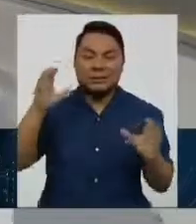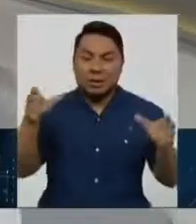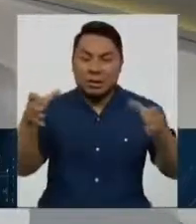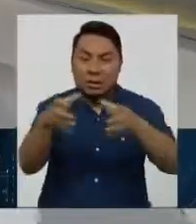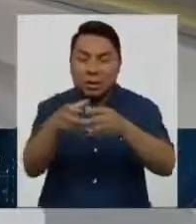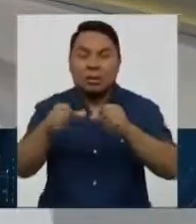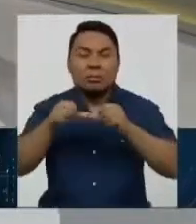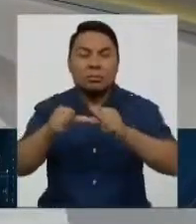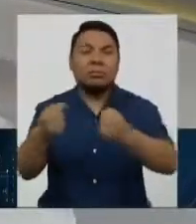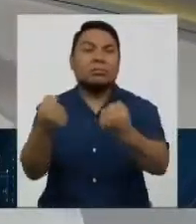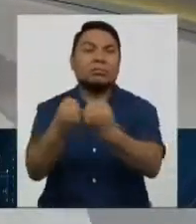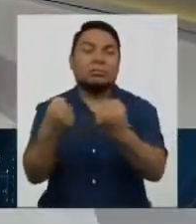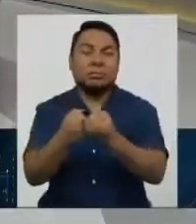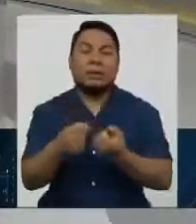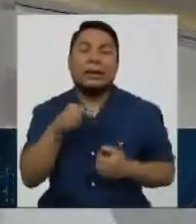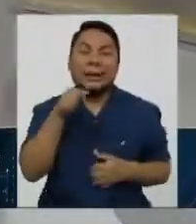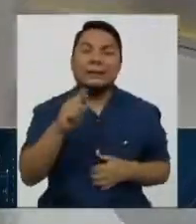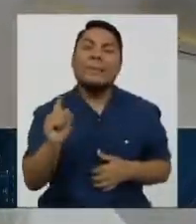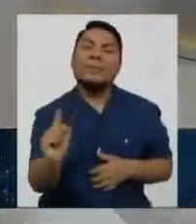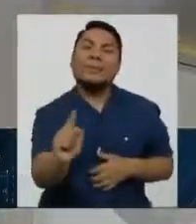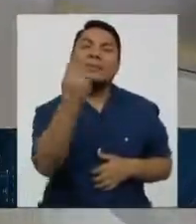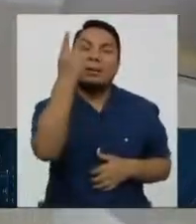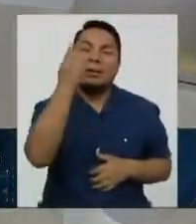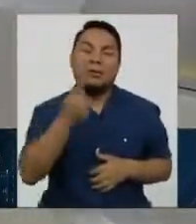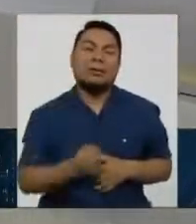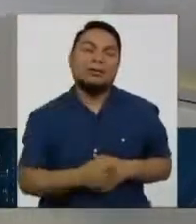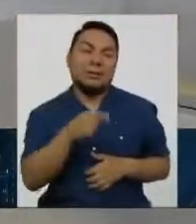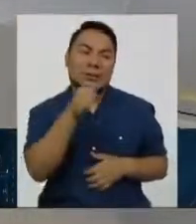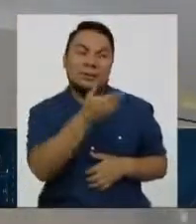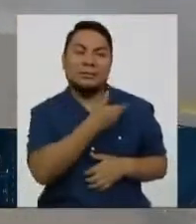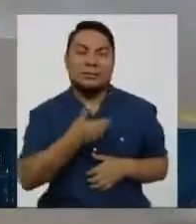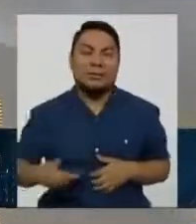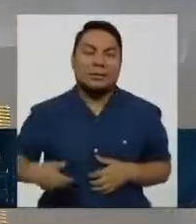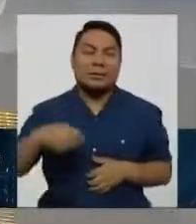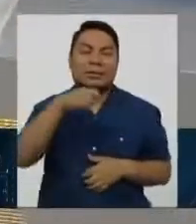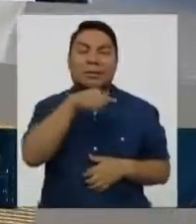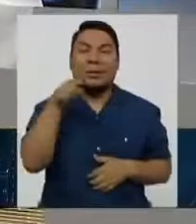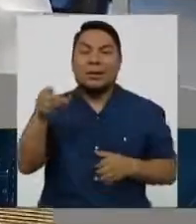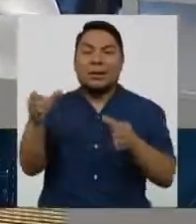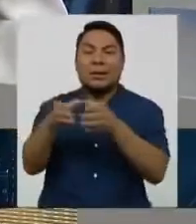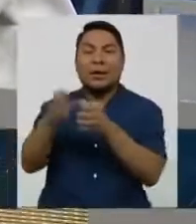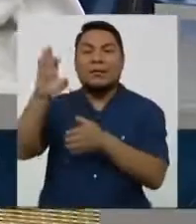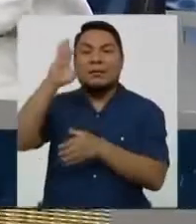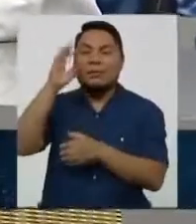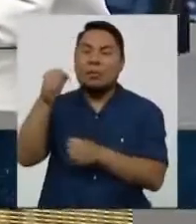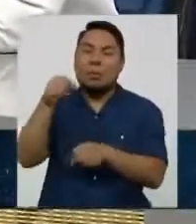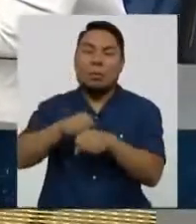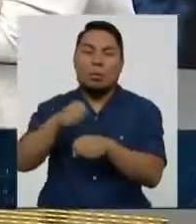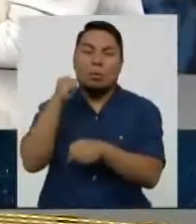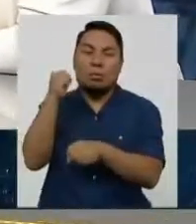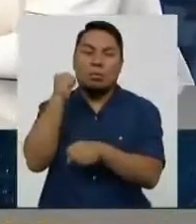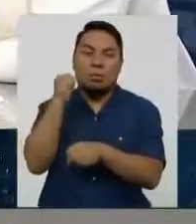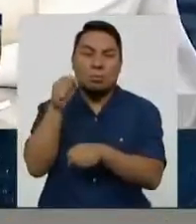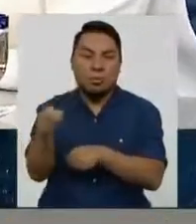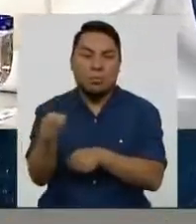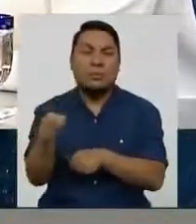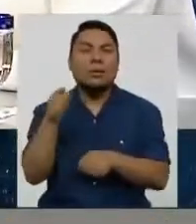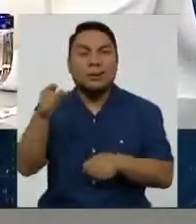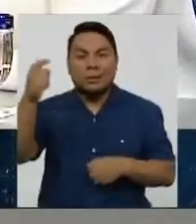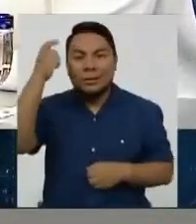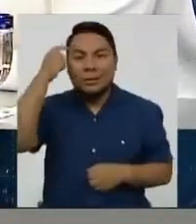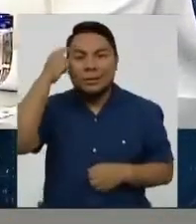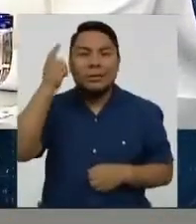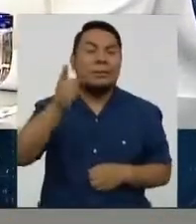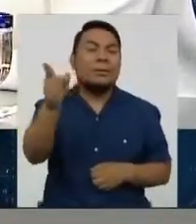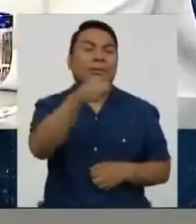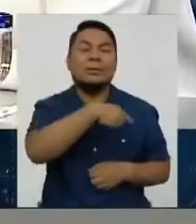me parece debe ser en otras palabras particularmente el fujimorismo duro tiene que ser consciente que no es que la gente